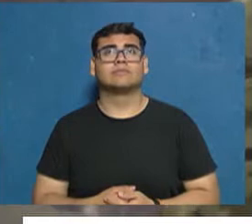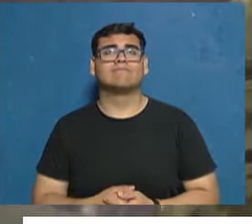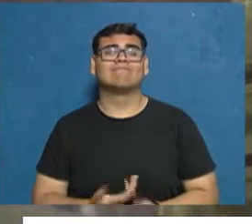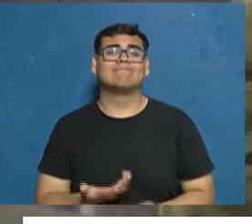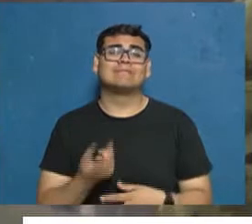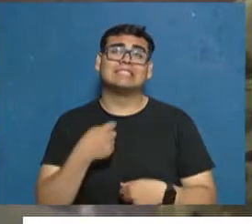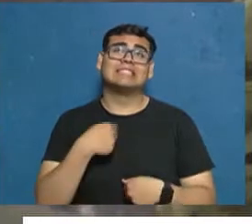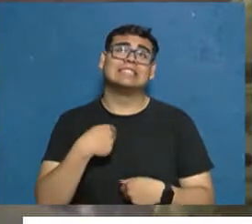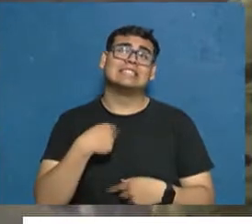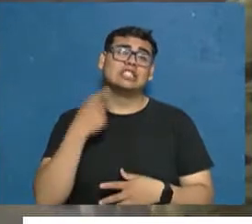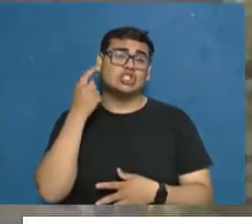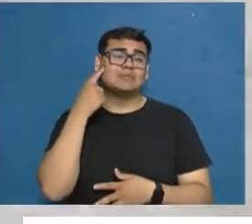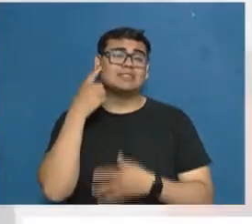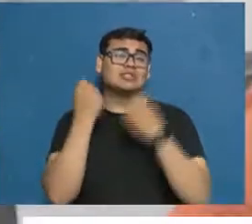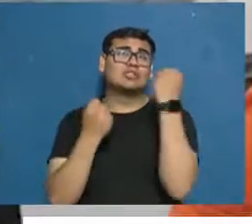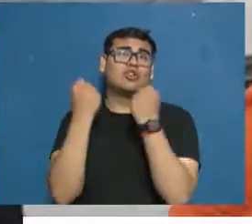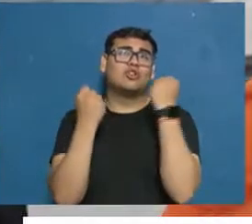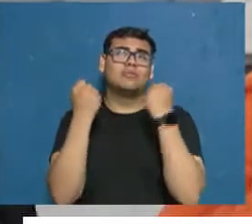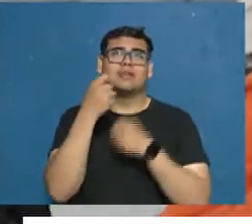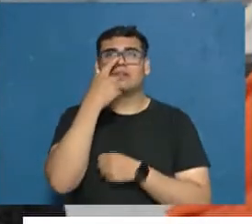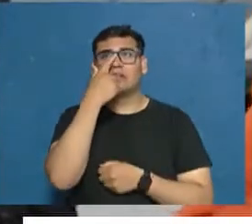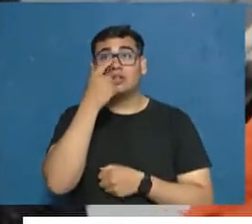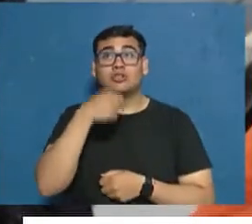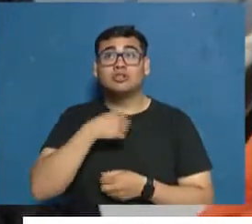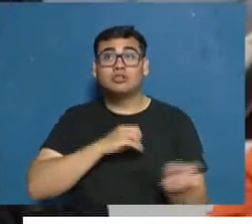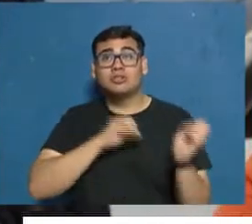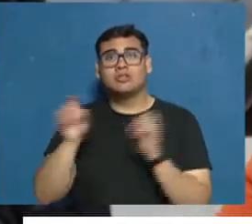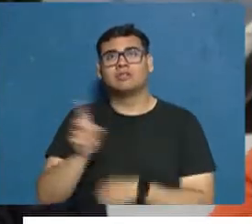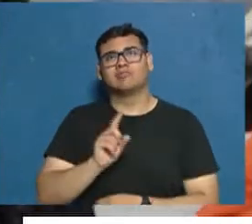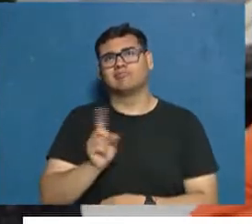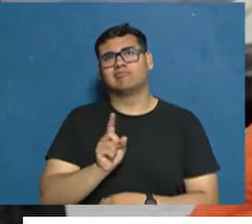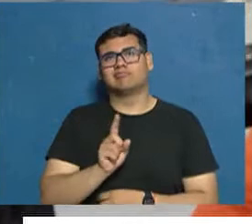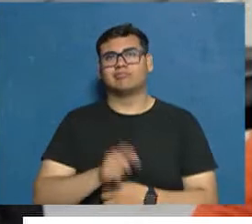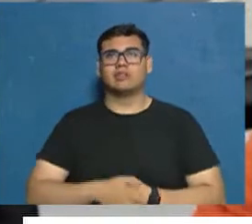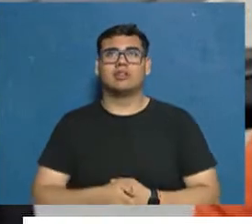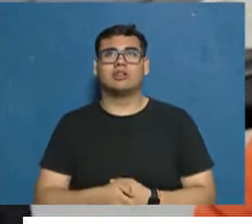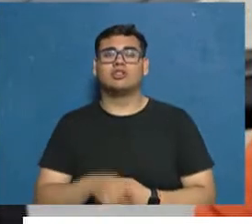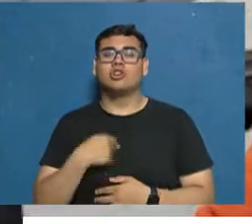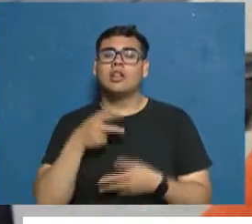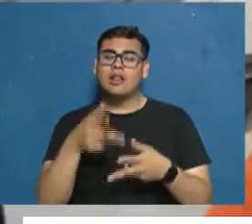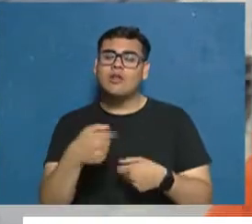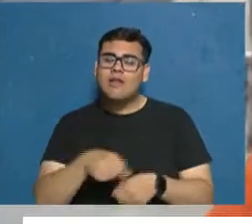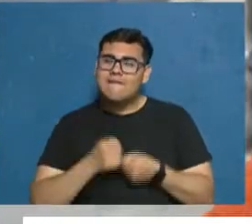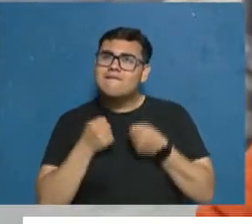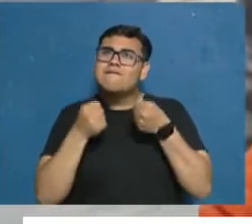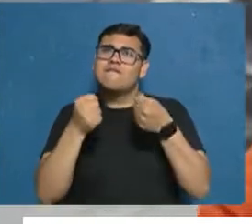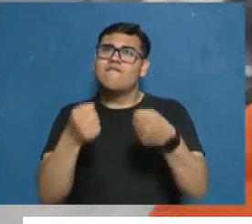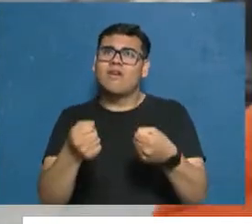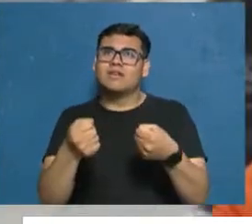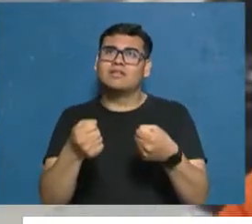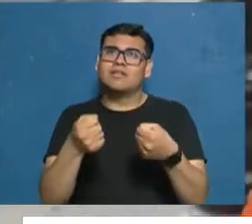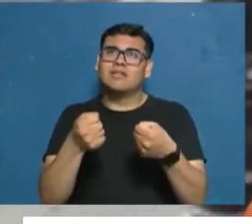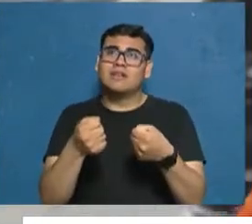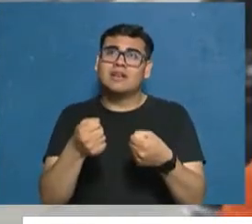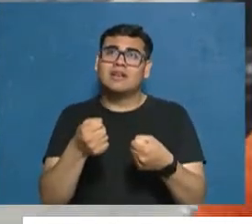Yo creo que está por el lado de economía. Yo tampoco me iría. Yo diría que se esfuercen y bueno, que si cambiase